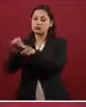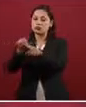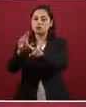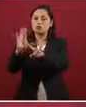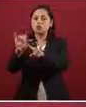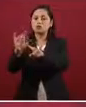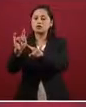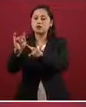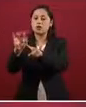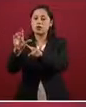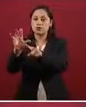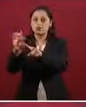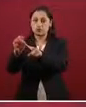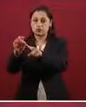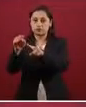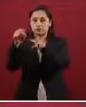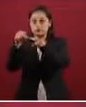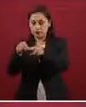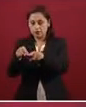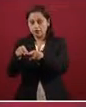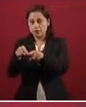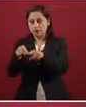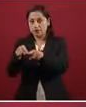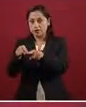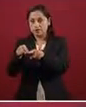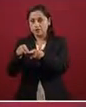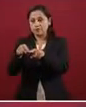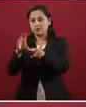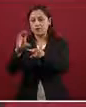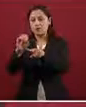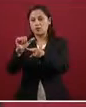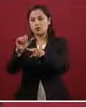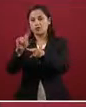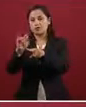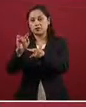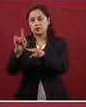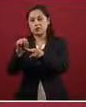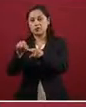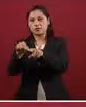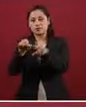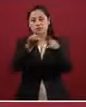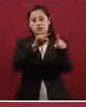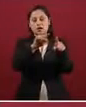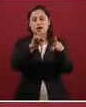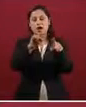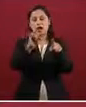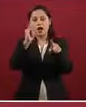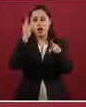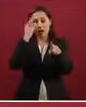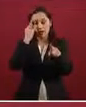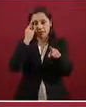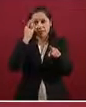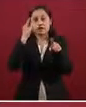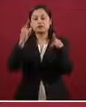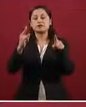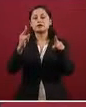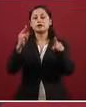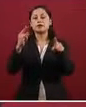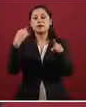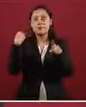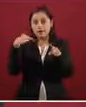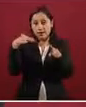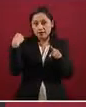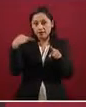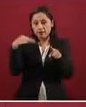Coatzacoalcos, Campeche, Mérida